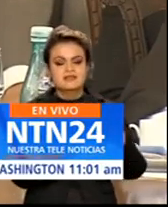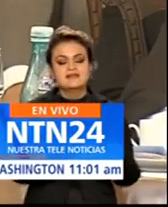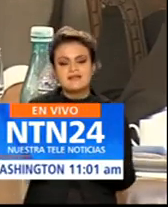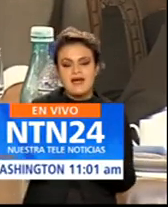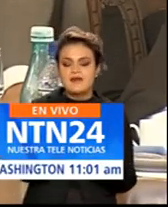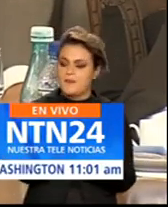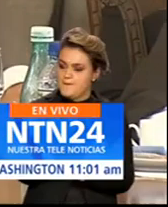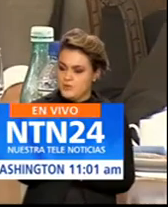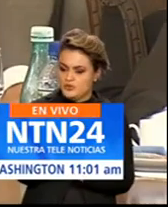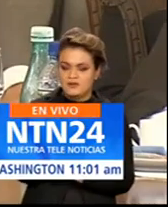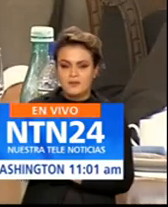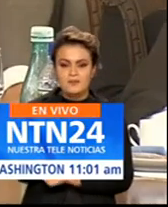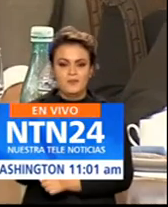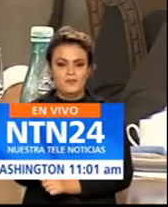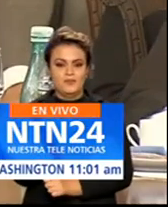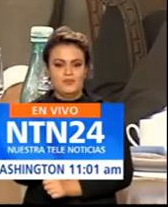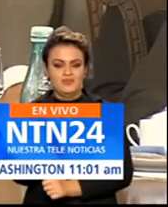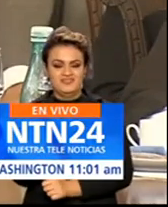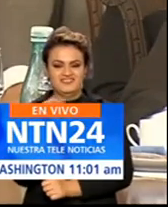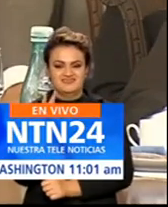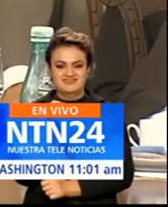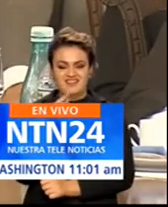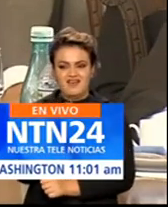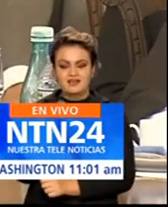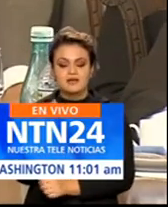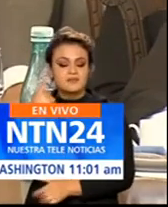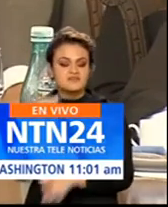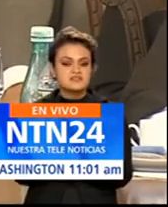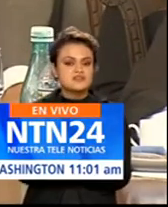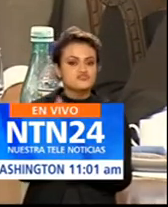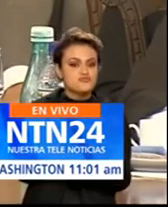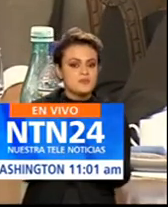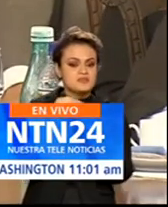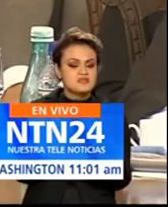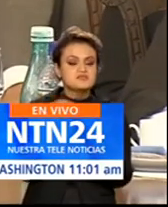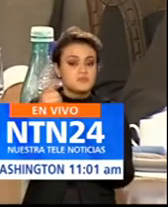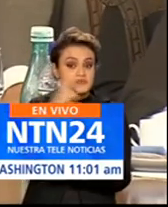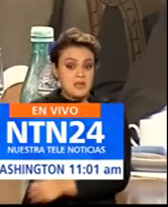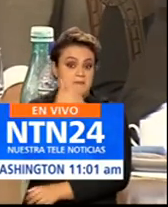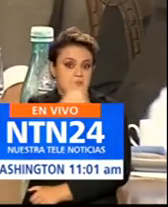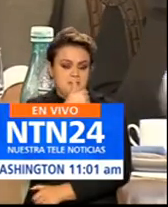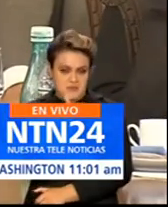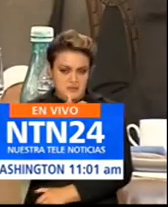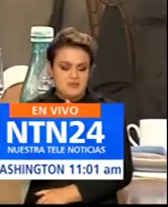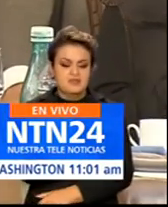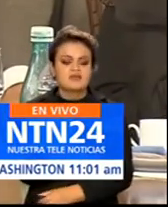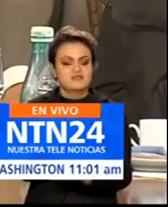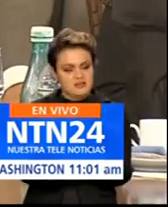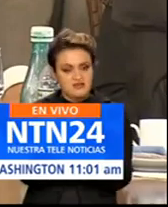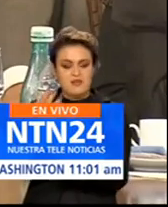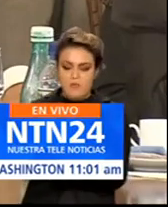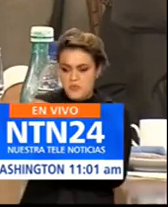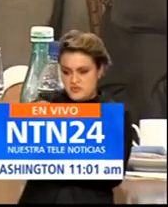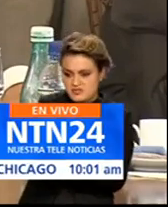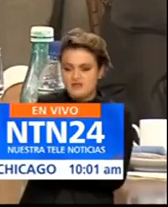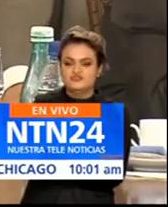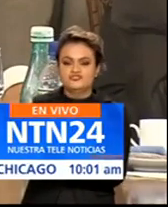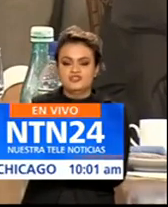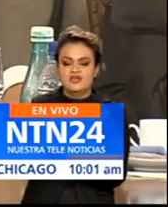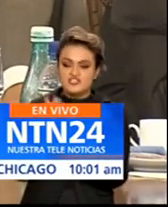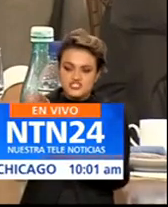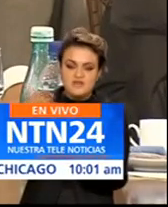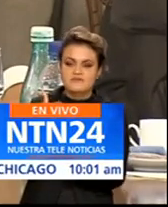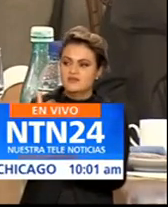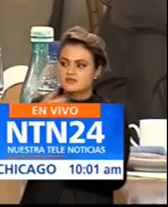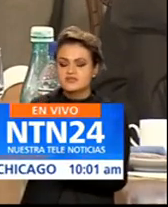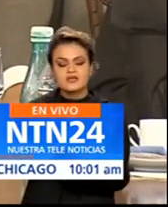una verdadera identidad latinoamericana y caribeña a escala internacional entre las muchas cosas que ha aprendido en política es que el mandato presidencial es mucho más corto